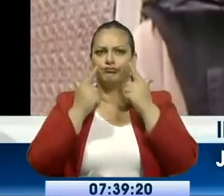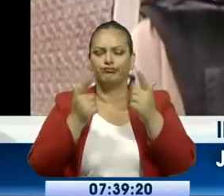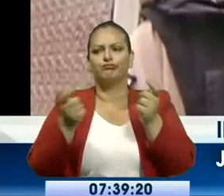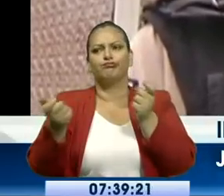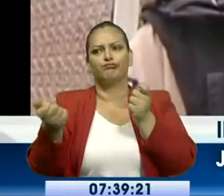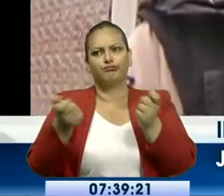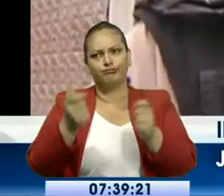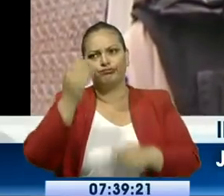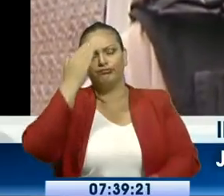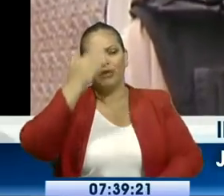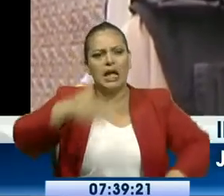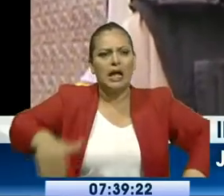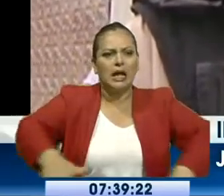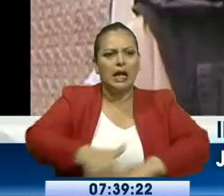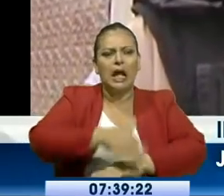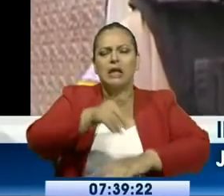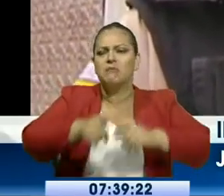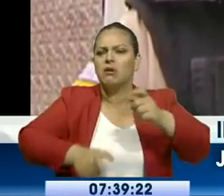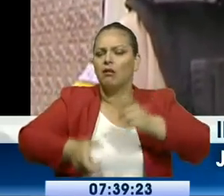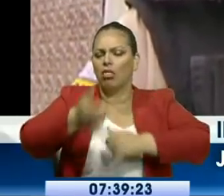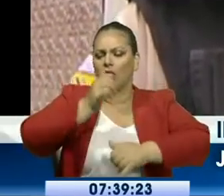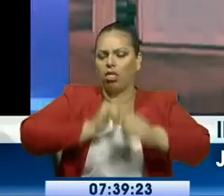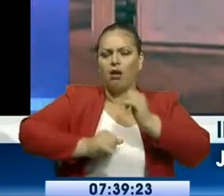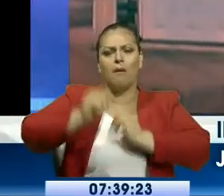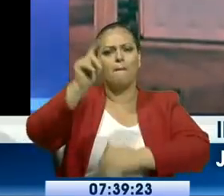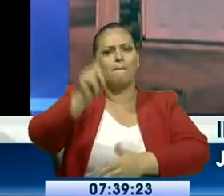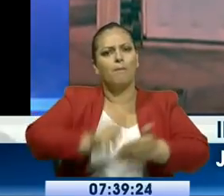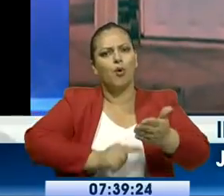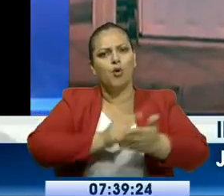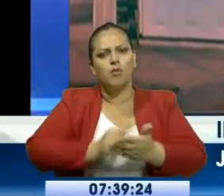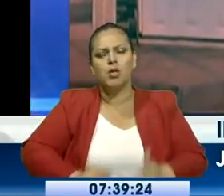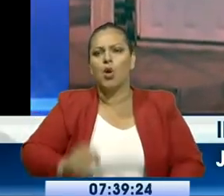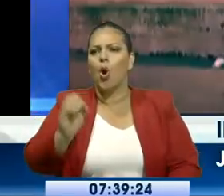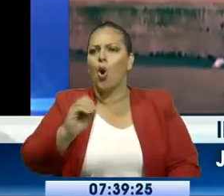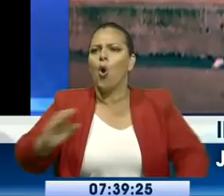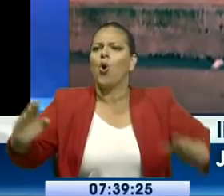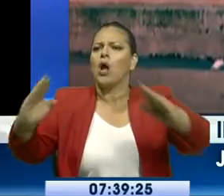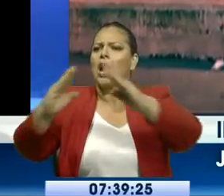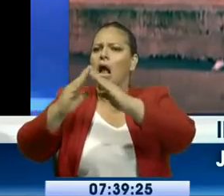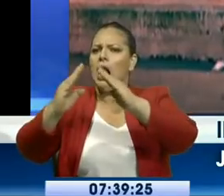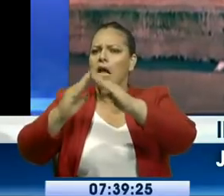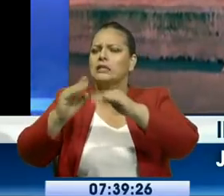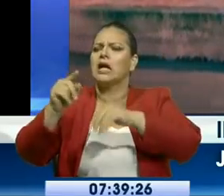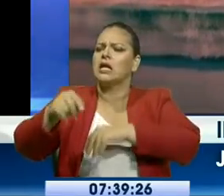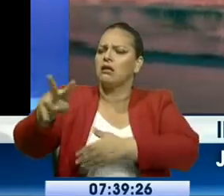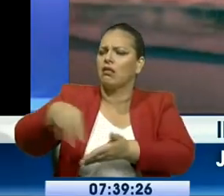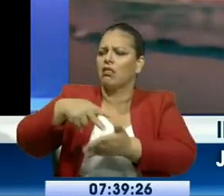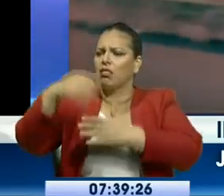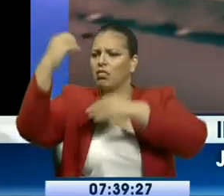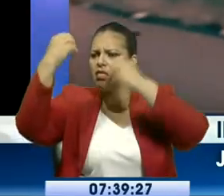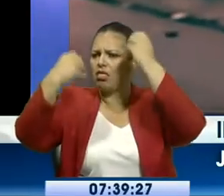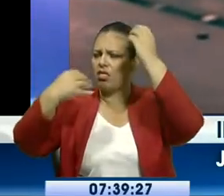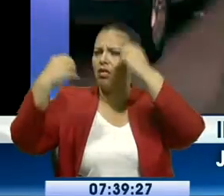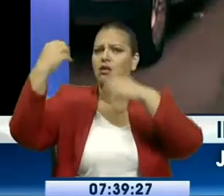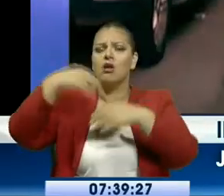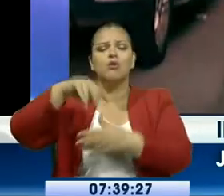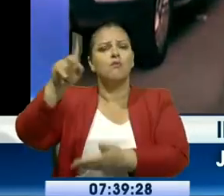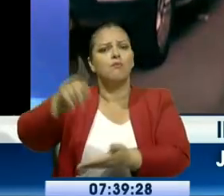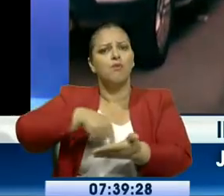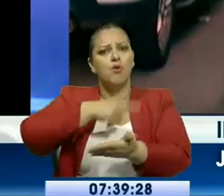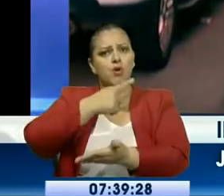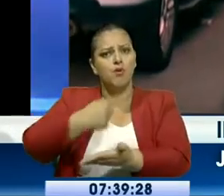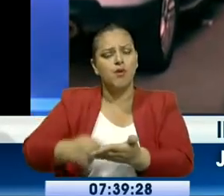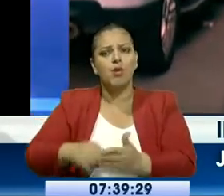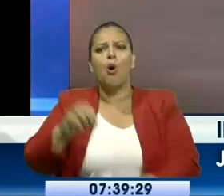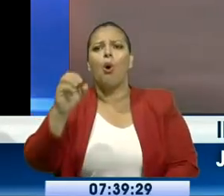de derivadores de la vía pública, control de horarios de funcionamiento de los locales que sí tienen permisos y también con la tratar de identificar a locales